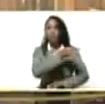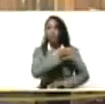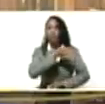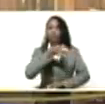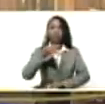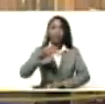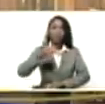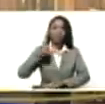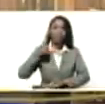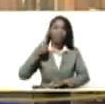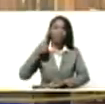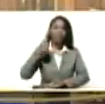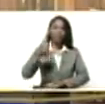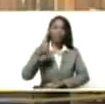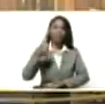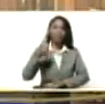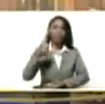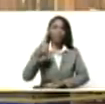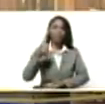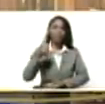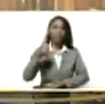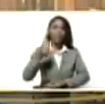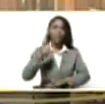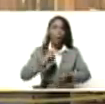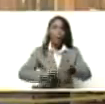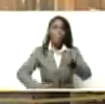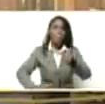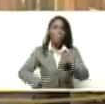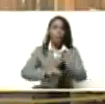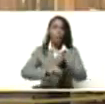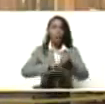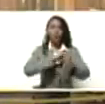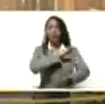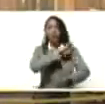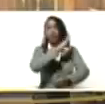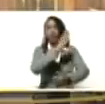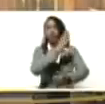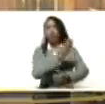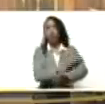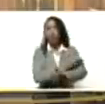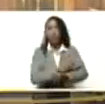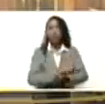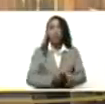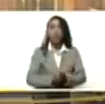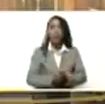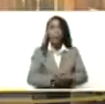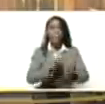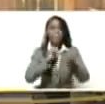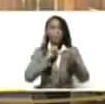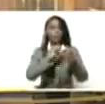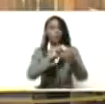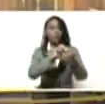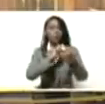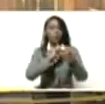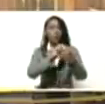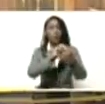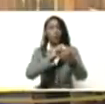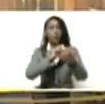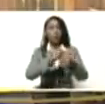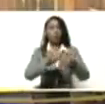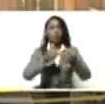de las exportaciones a un 33 por ciento el crecimiento del comercio